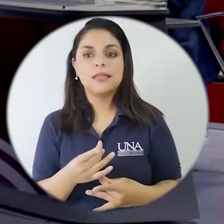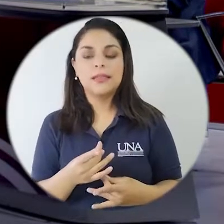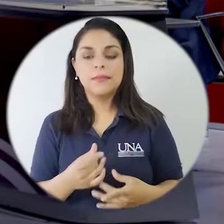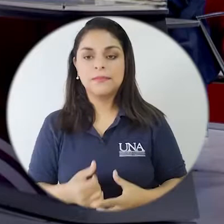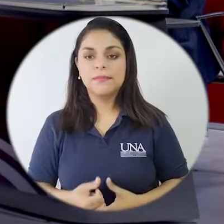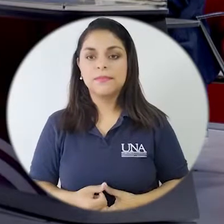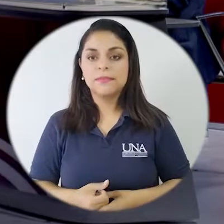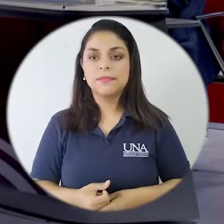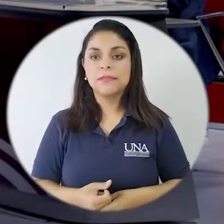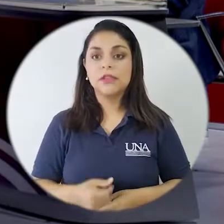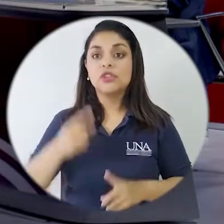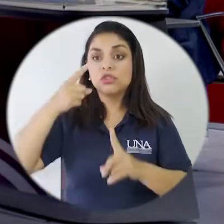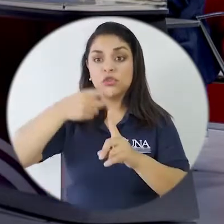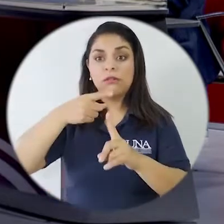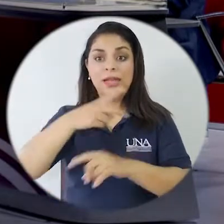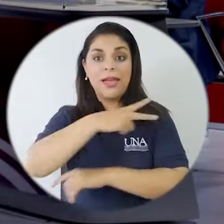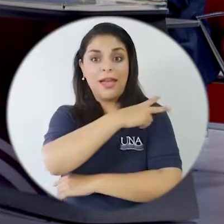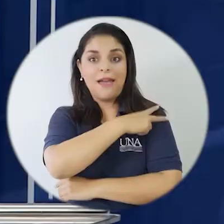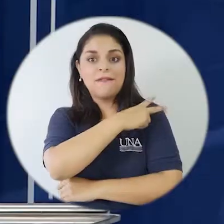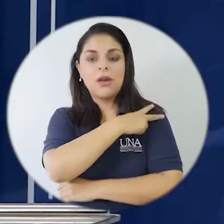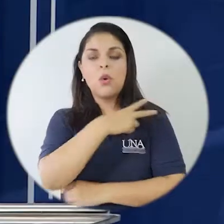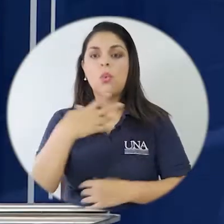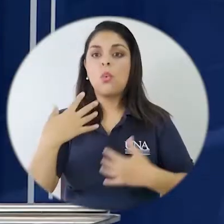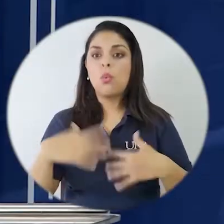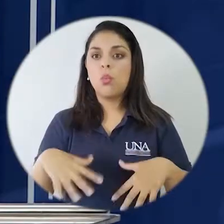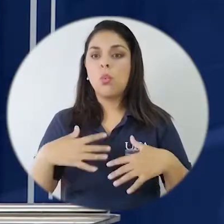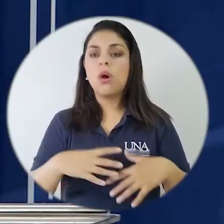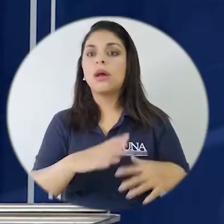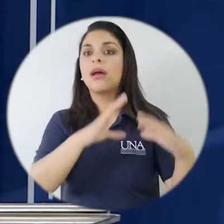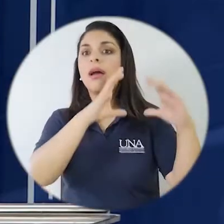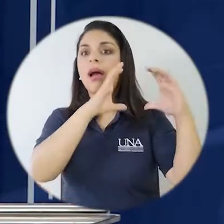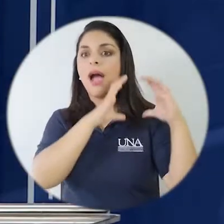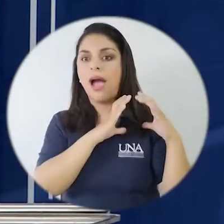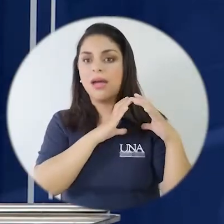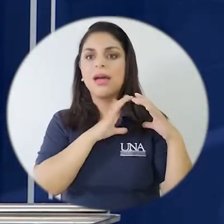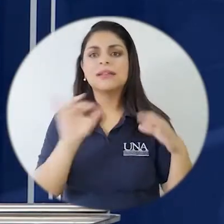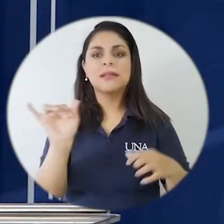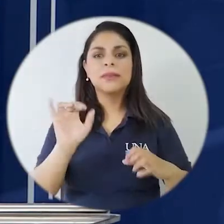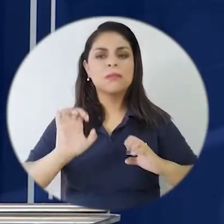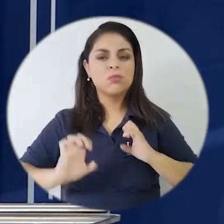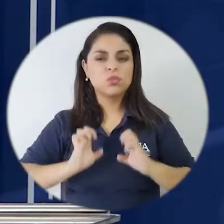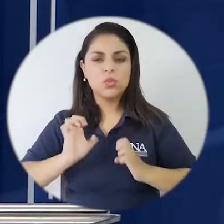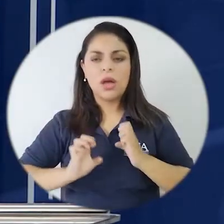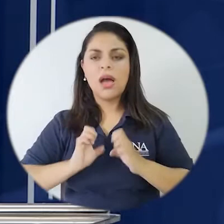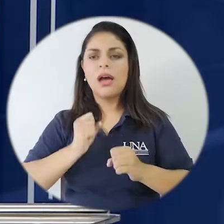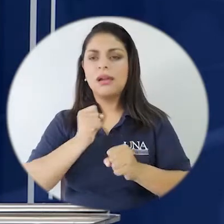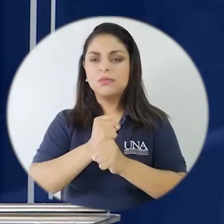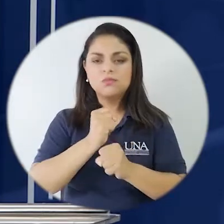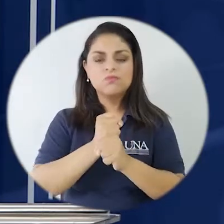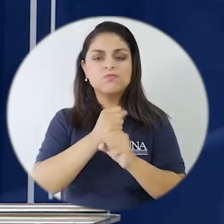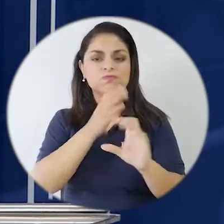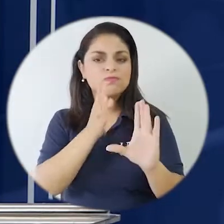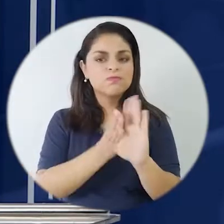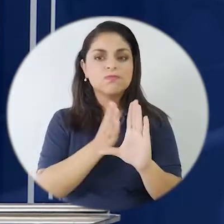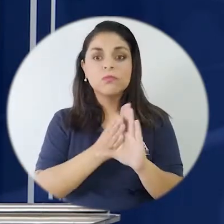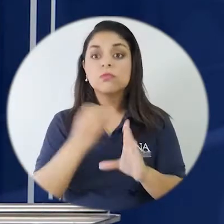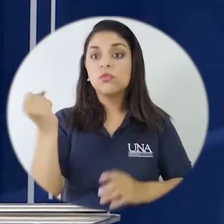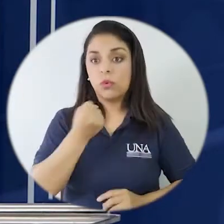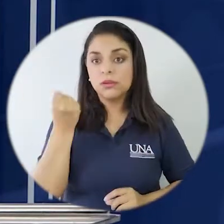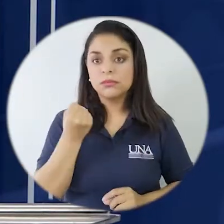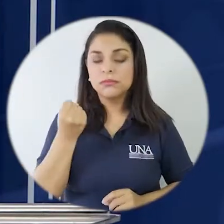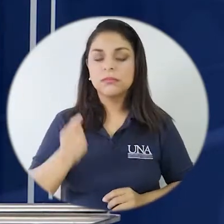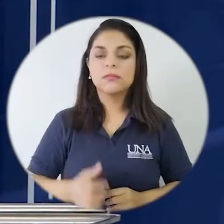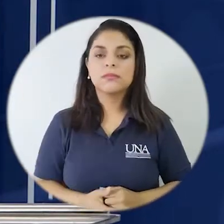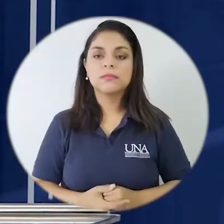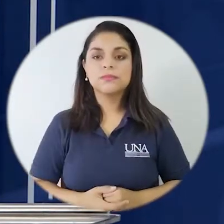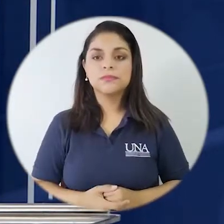había yo considerado, sobre las jefaturas, también una carga emocional, ¿verdad? Laboral,